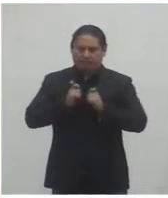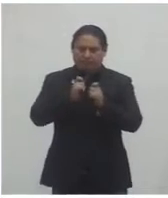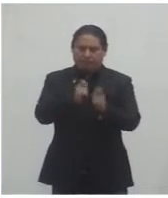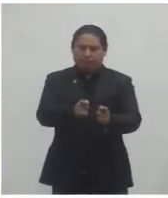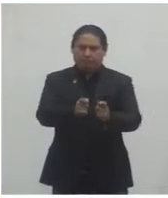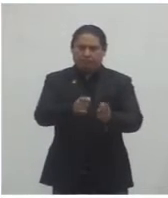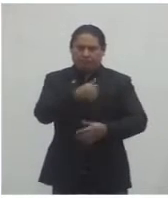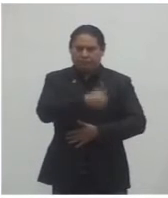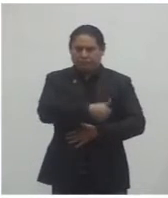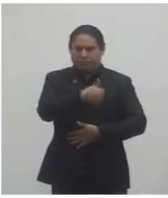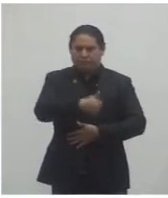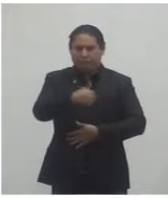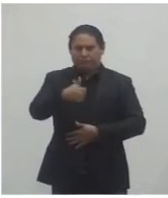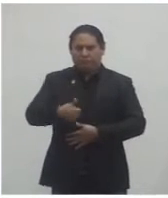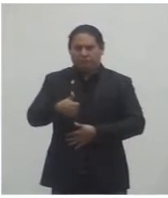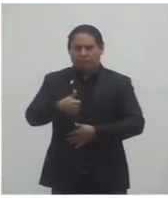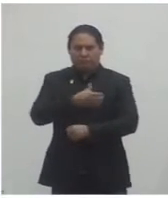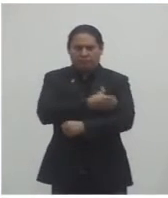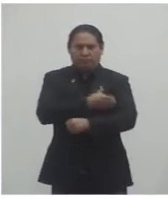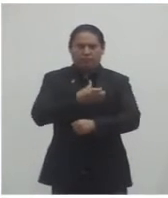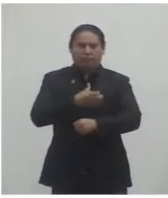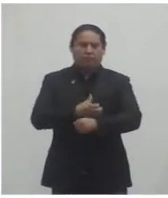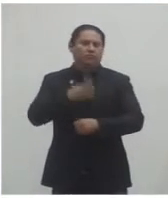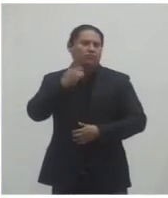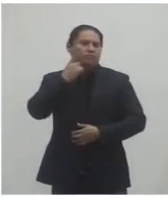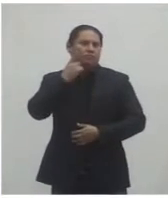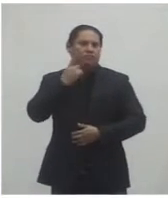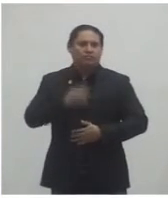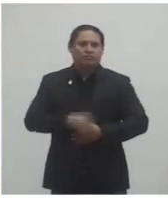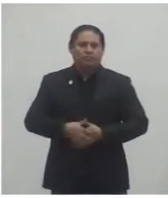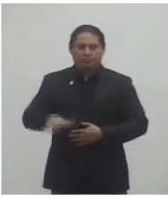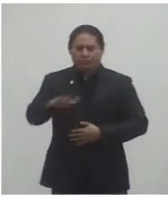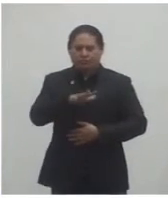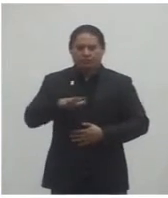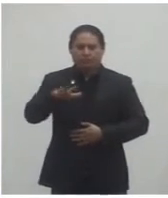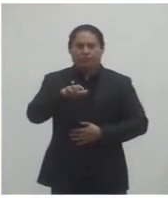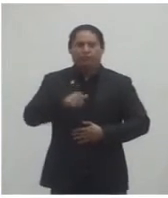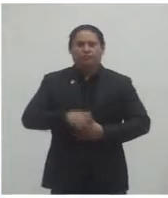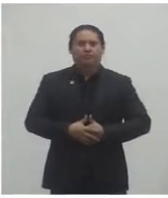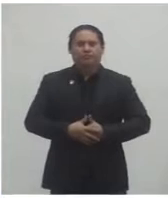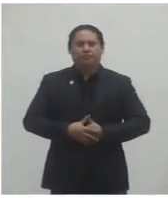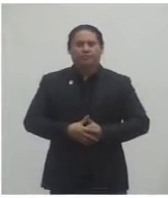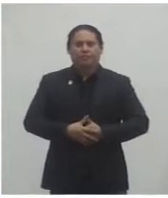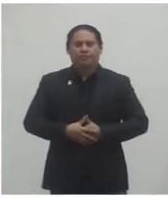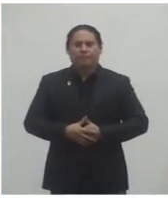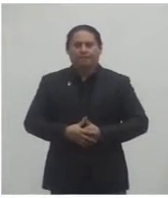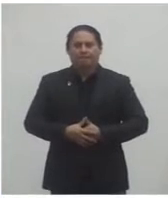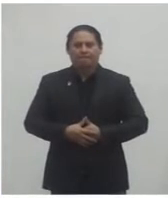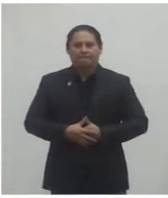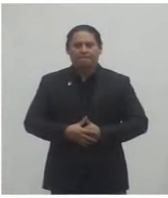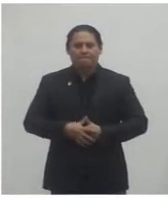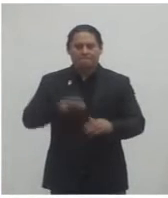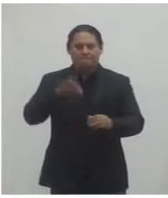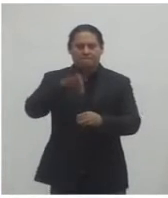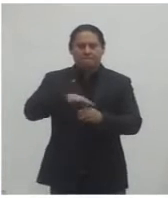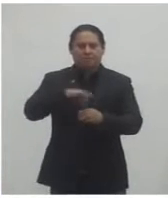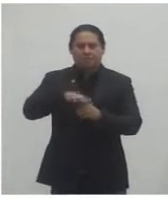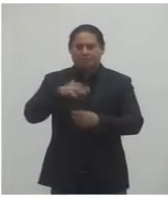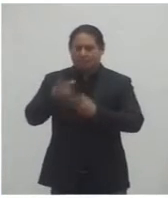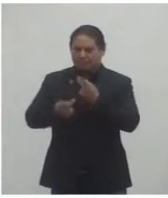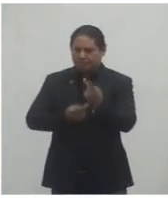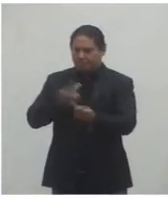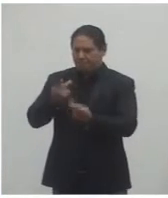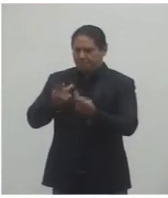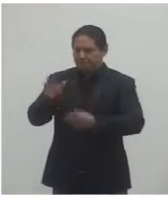repartida con anterioridad a cada una de las compañeras legisladoras y los compañeros legisladores. En votación